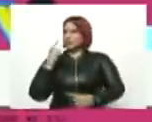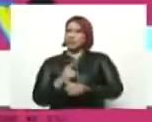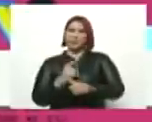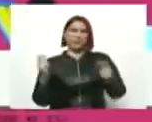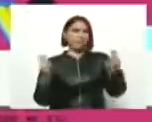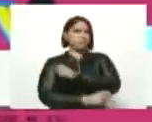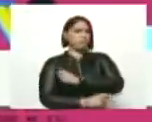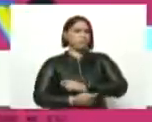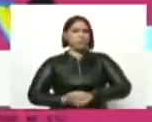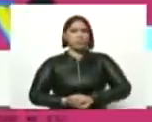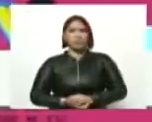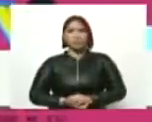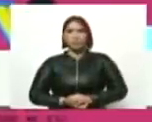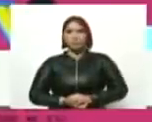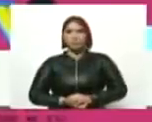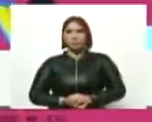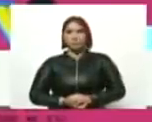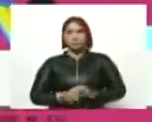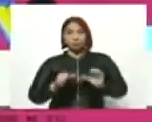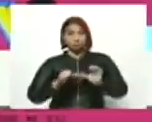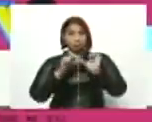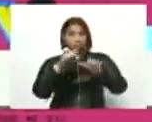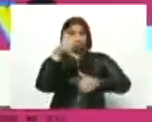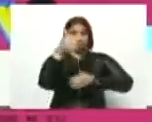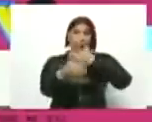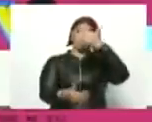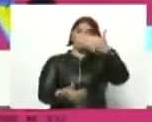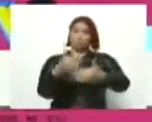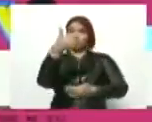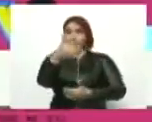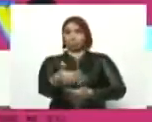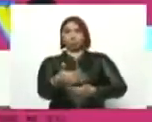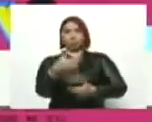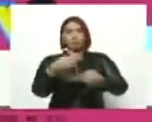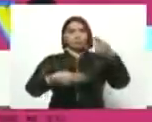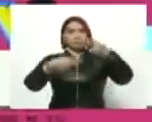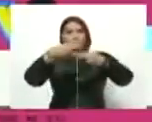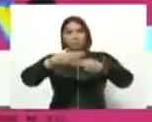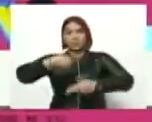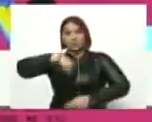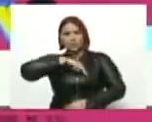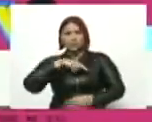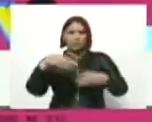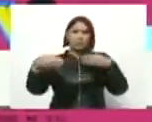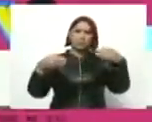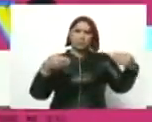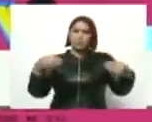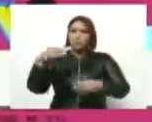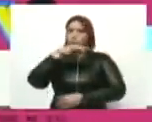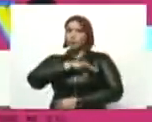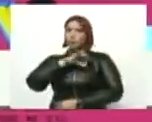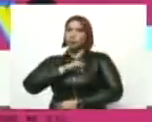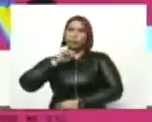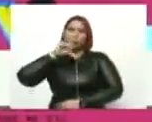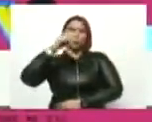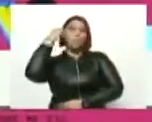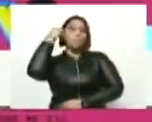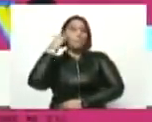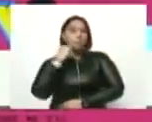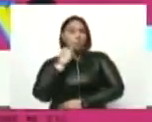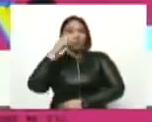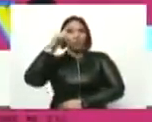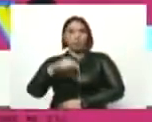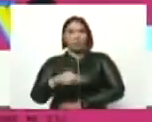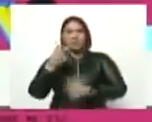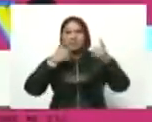cambiar y seguir avanzando en la construcción de nuestro modelo, el modelo socialista bolivariano, el modelo